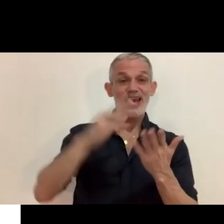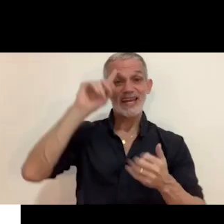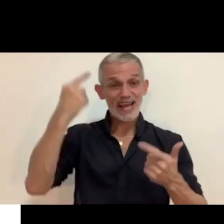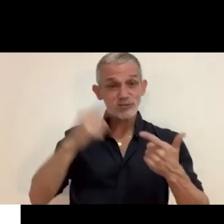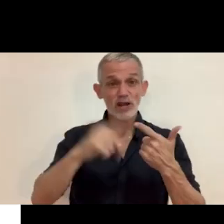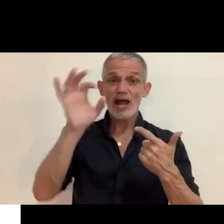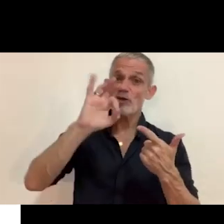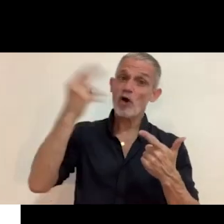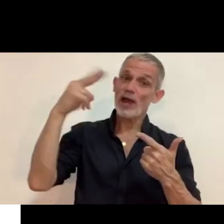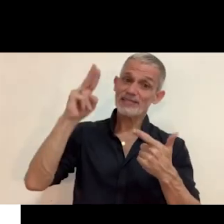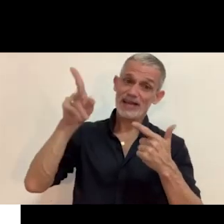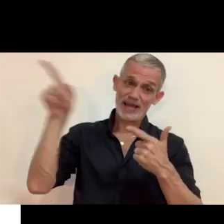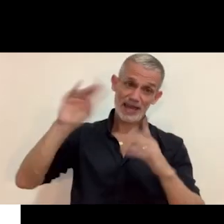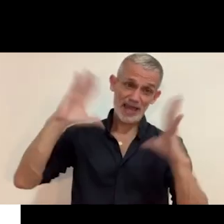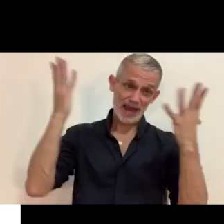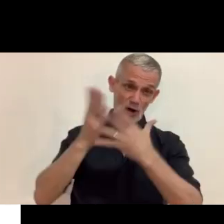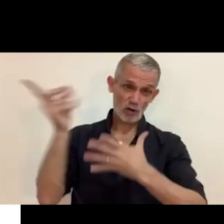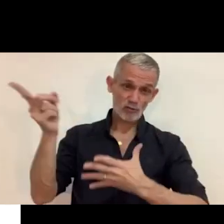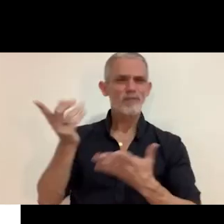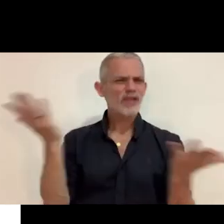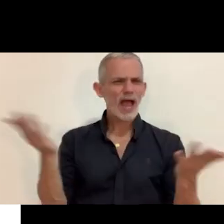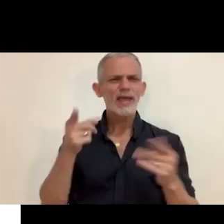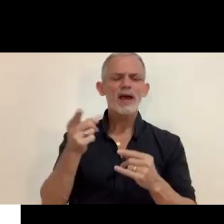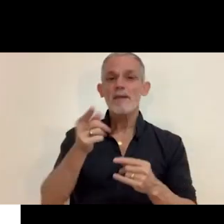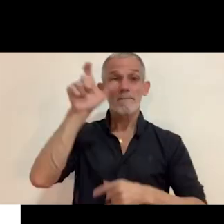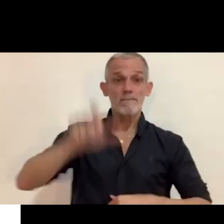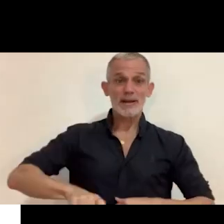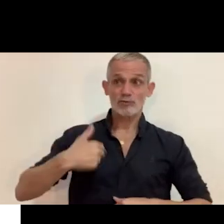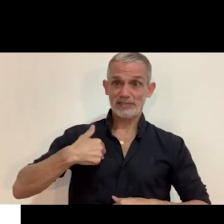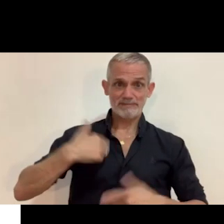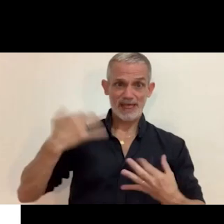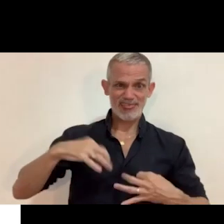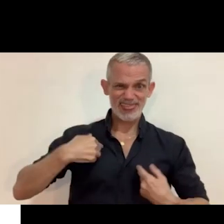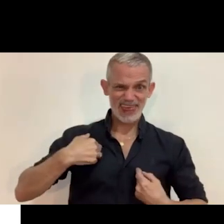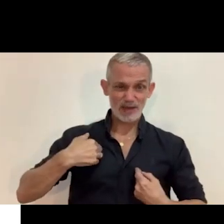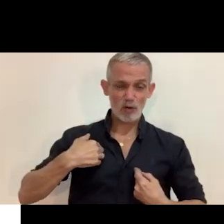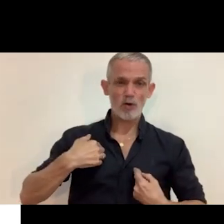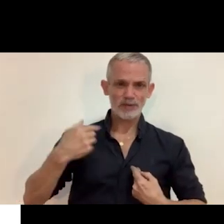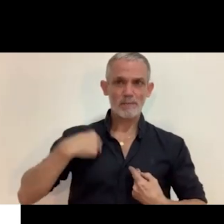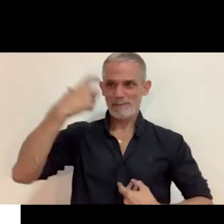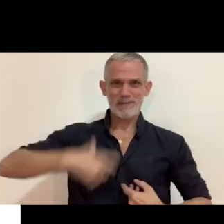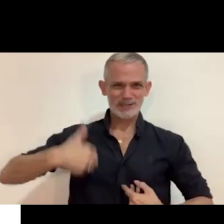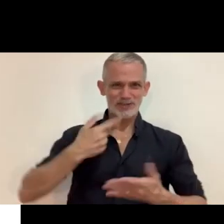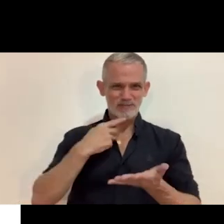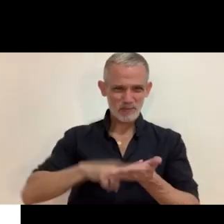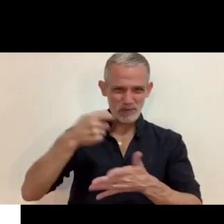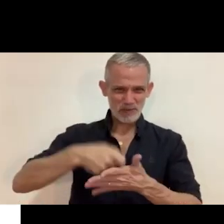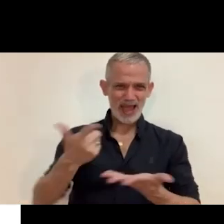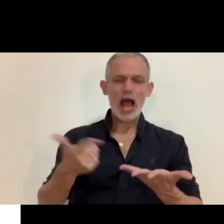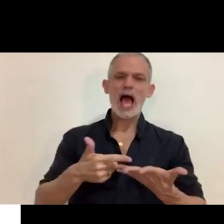e internacionales, donde el sujeto obligado, si bien era el contribuyente, extendía